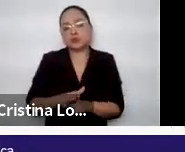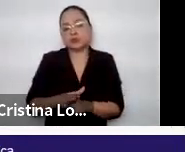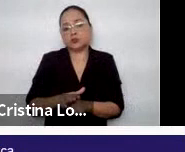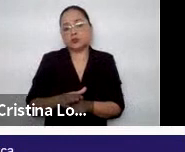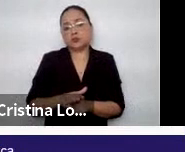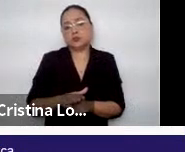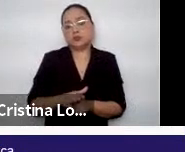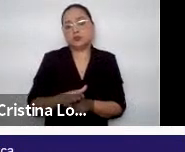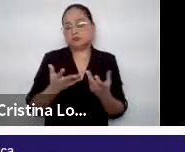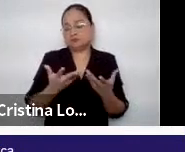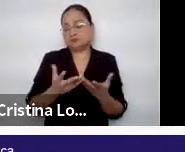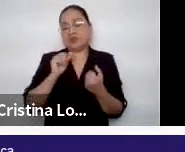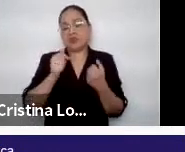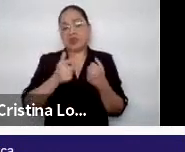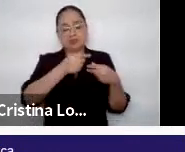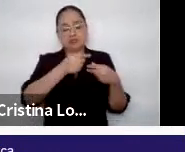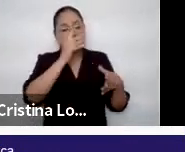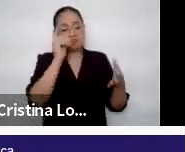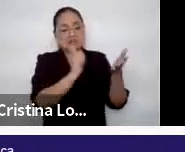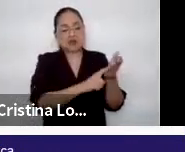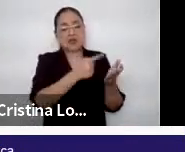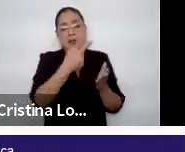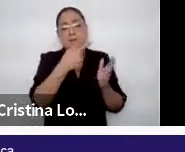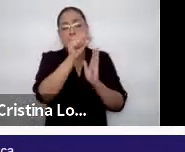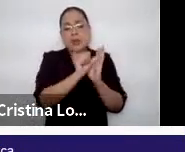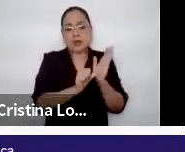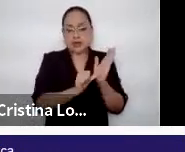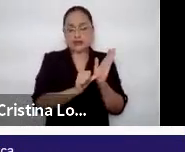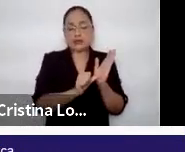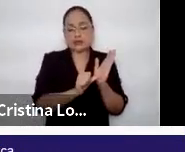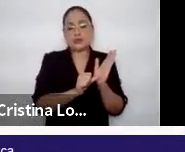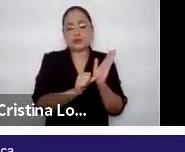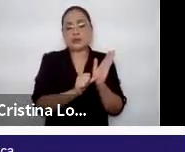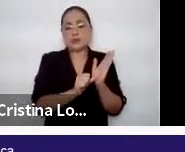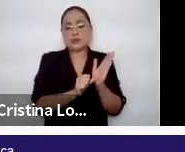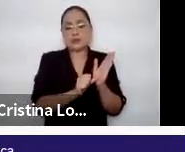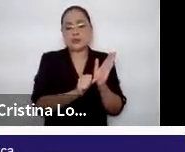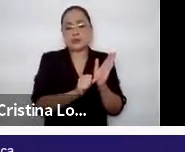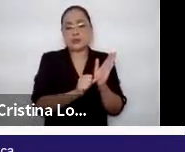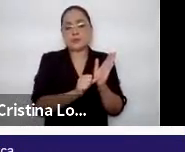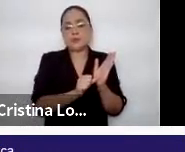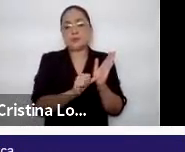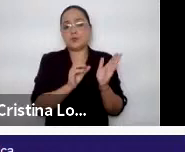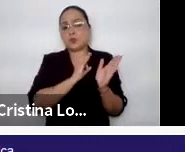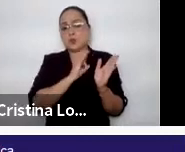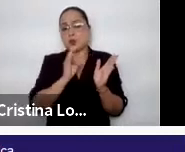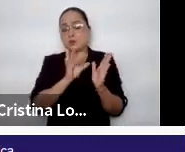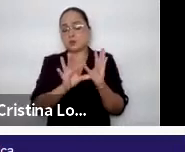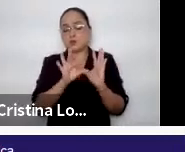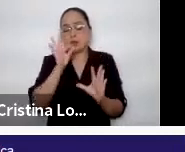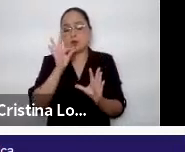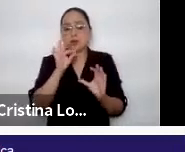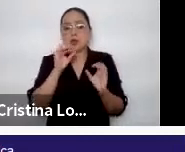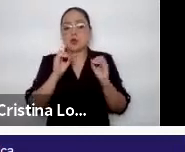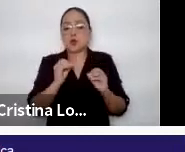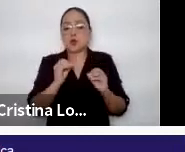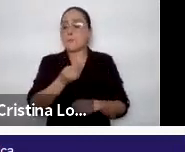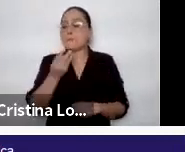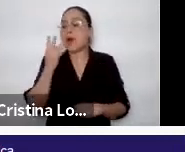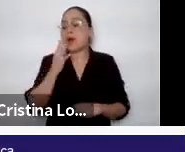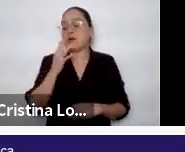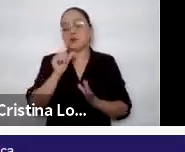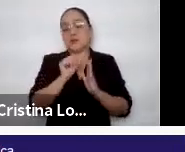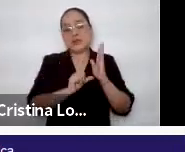mes específico, ¿sí? Y podemos señalarlos o varios